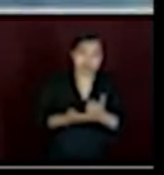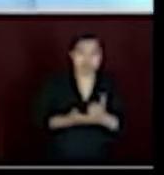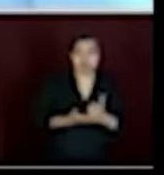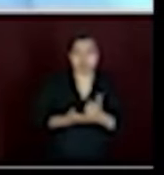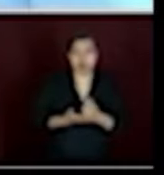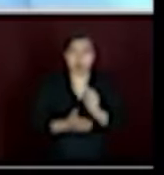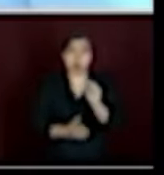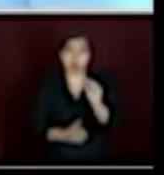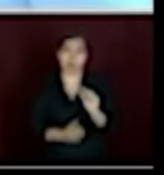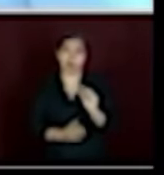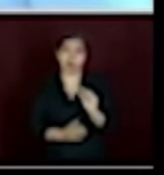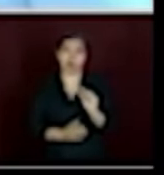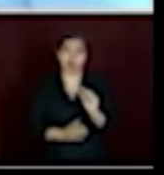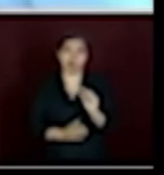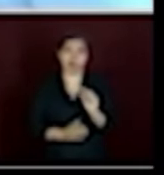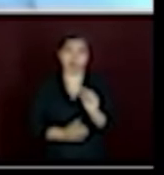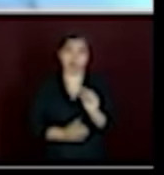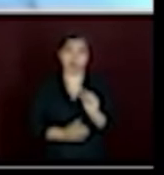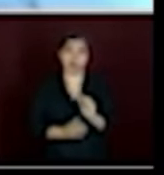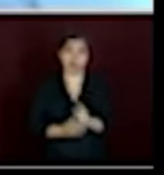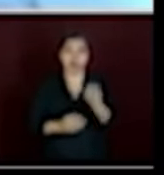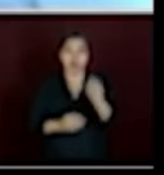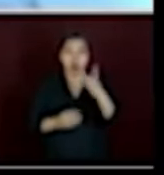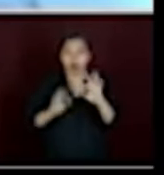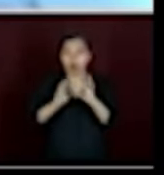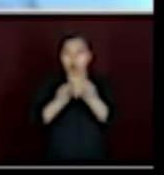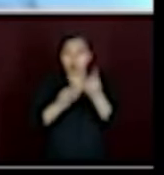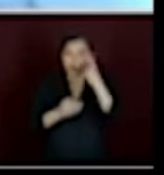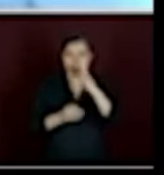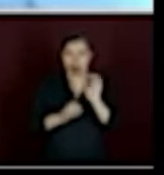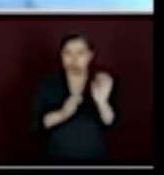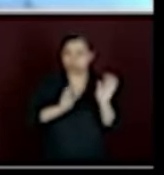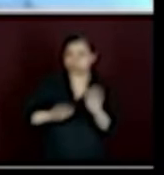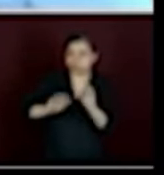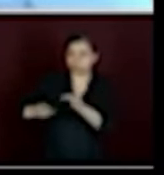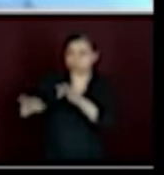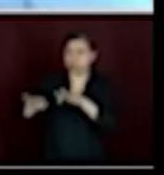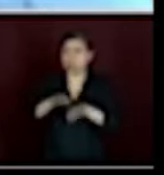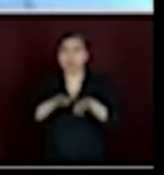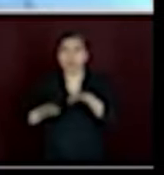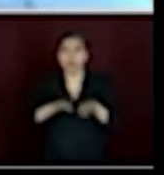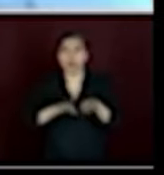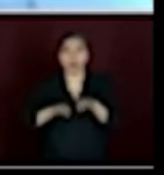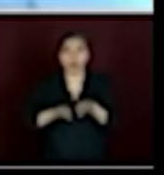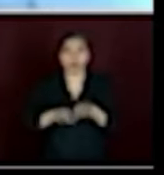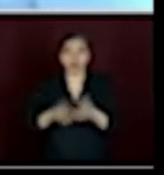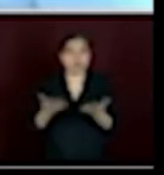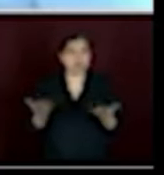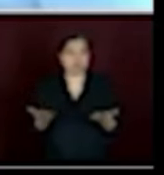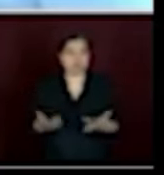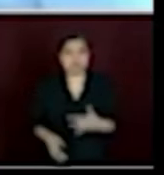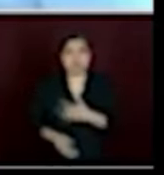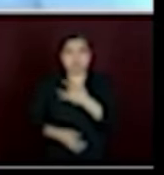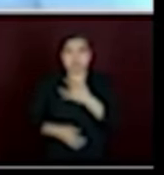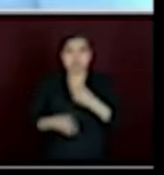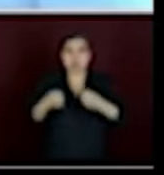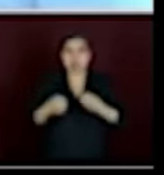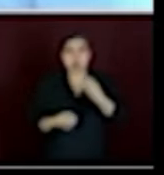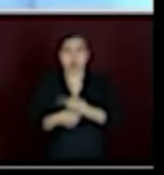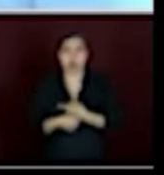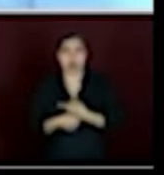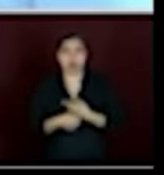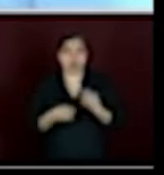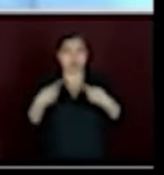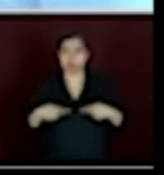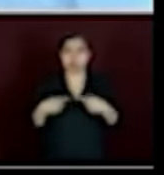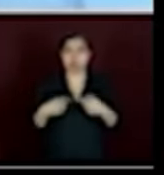época moderna. Ricardo Monreal, ¿tú consideras que el próximo domingo, cuando 98 millones